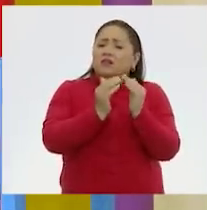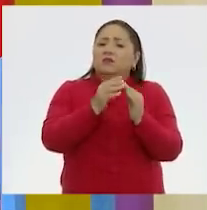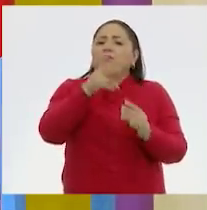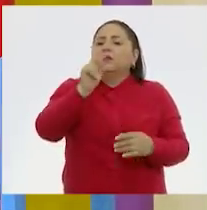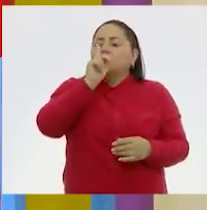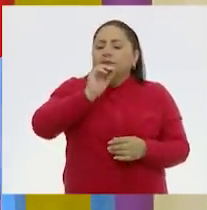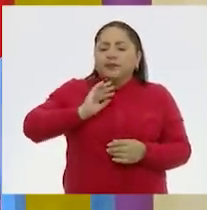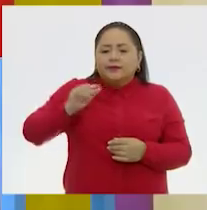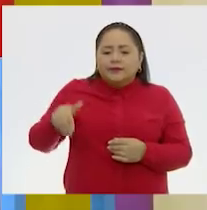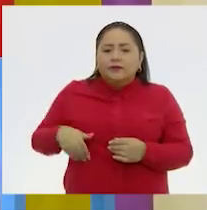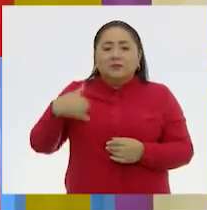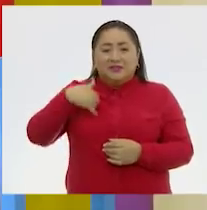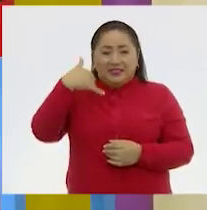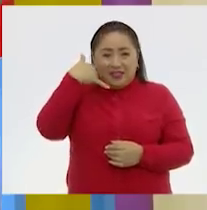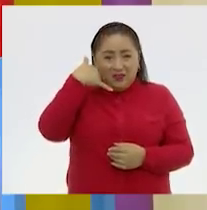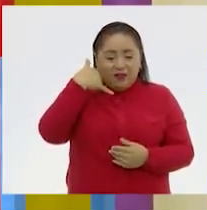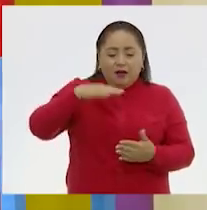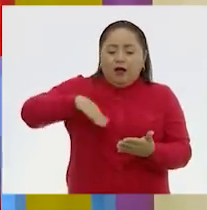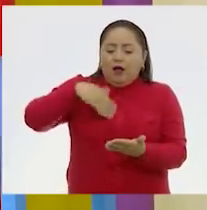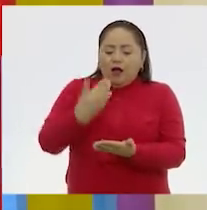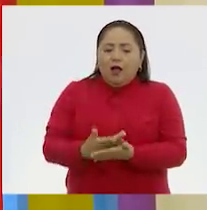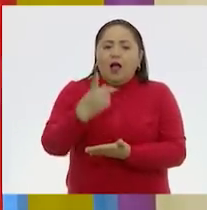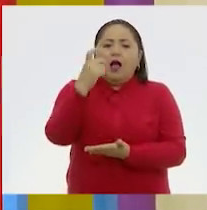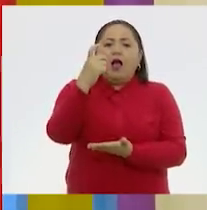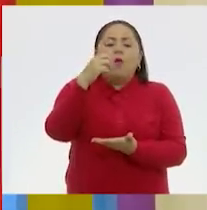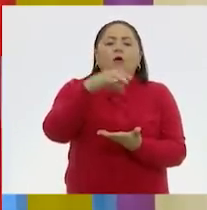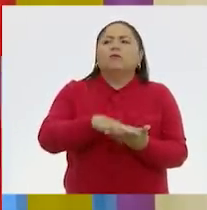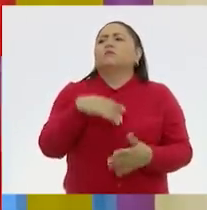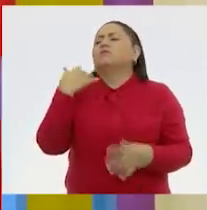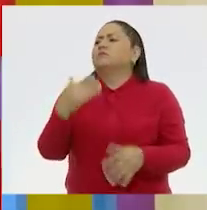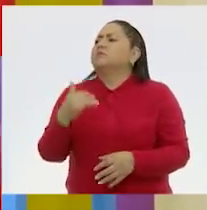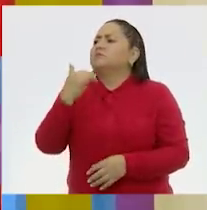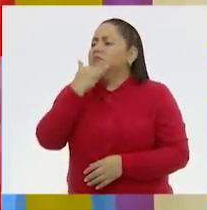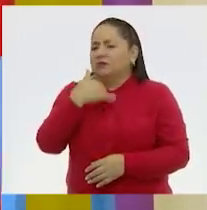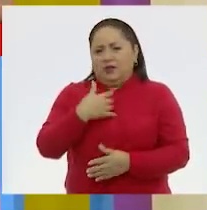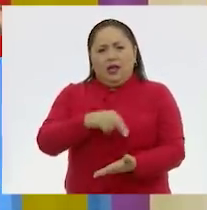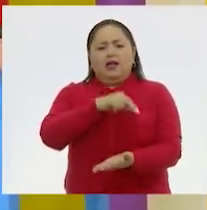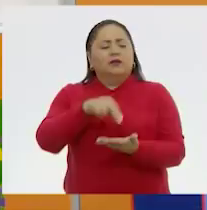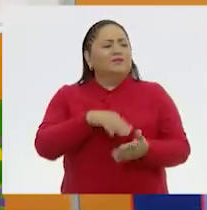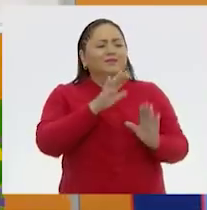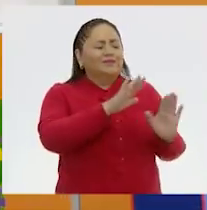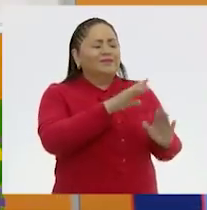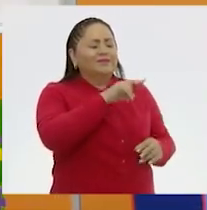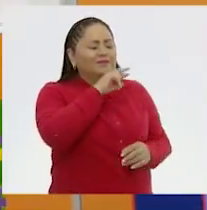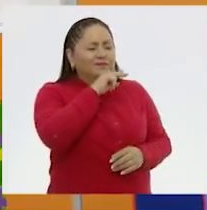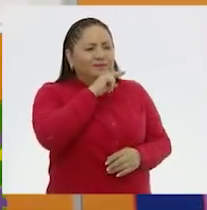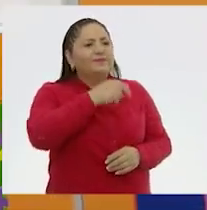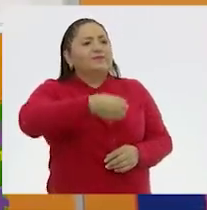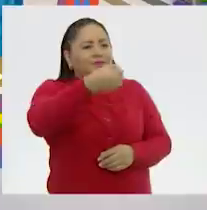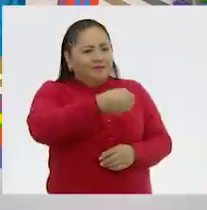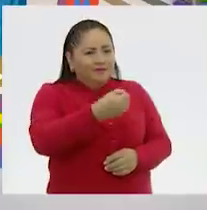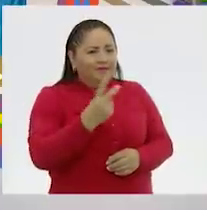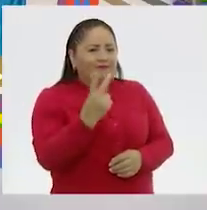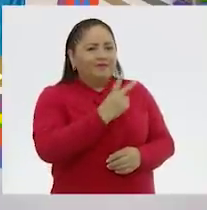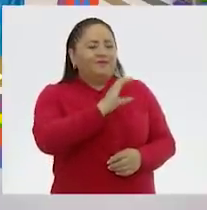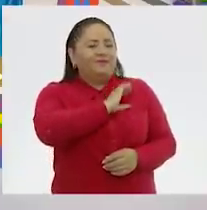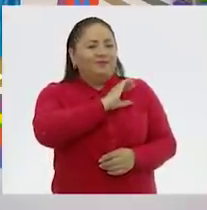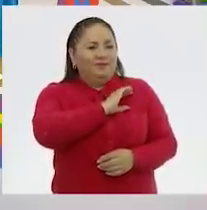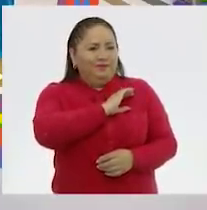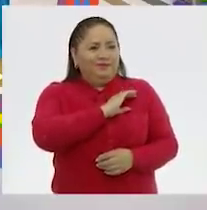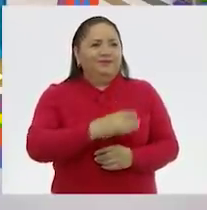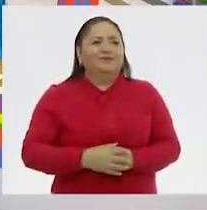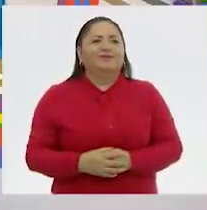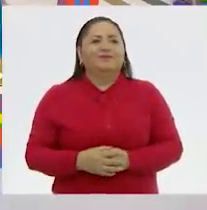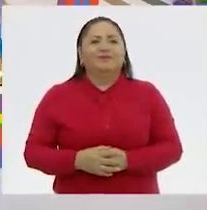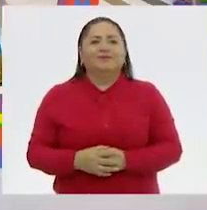tuve un accidente, mi celular se cayó, se mojó. Perdóname, ya estoy aquí. No, no te preocupes, Eric, vamos a saludarnos. Te saludo de corazón y a la